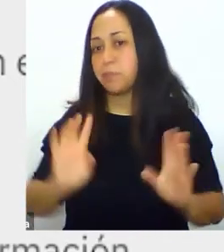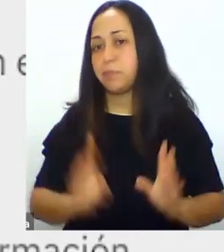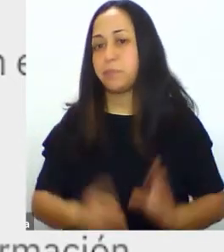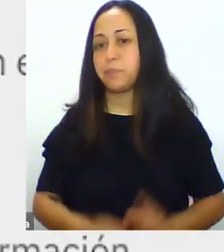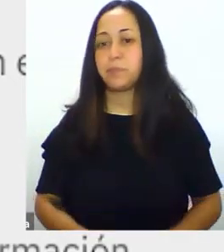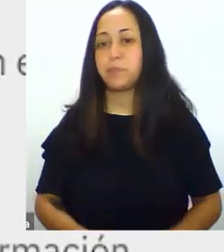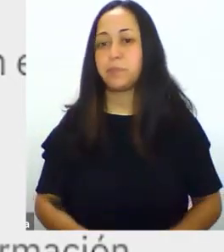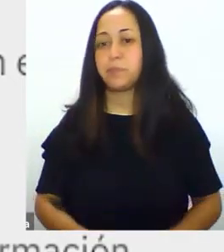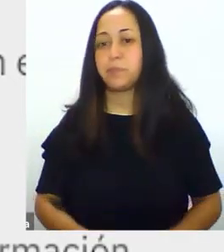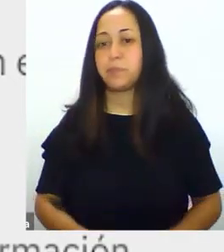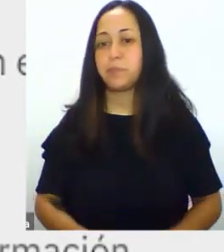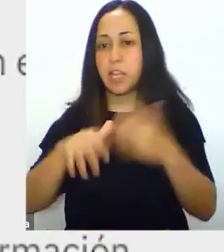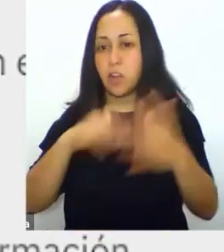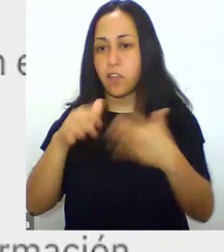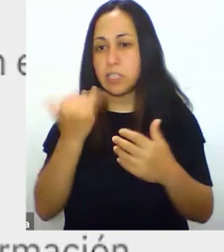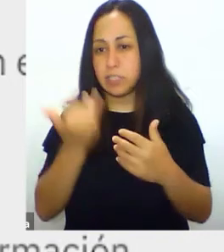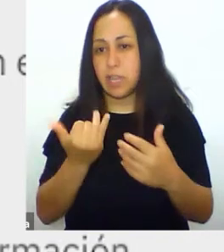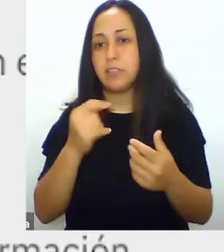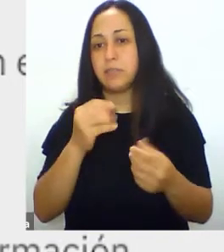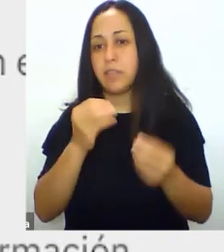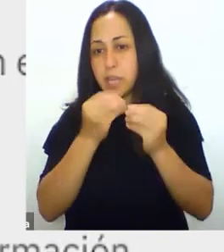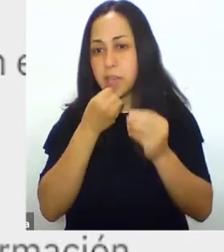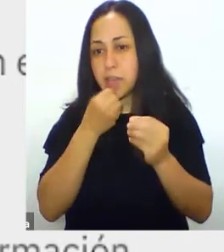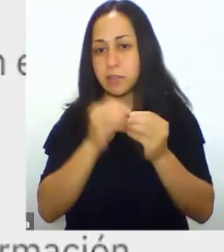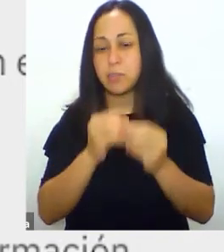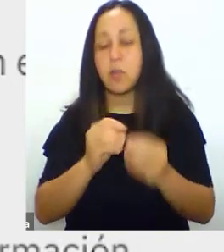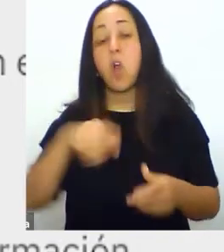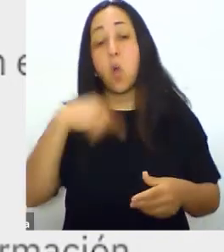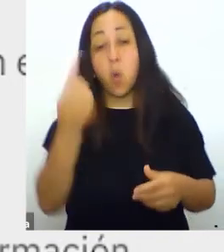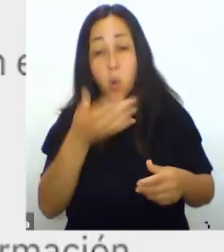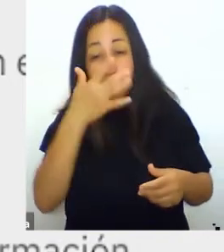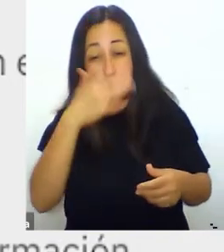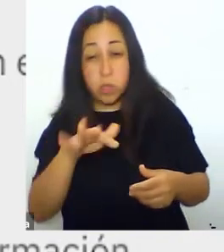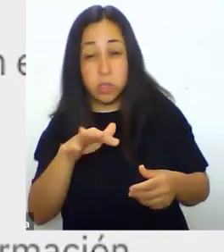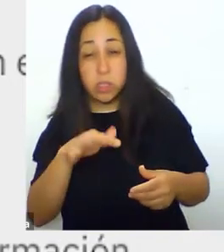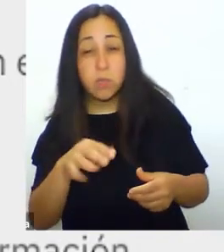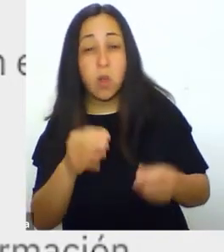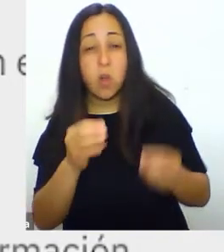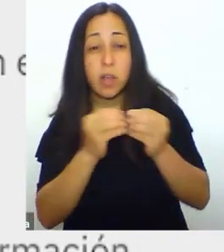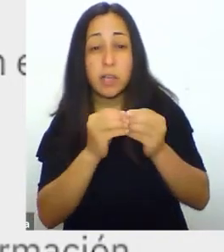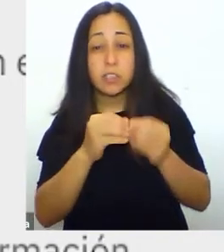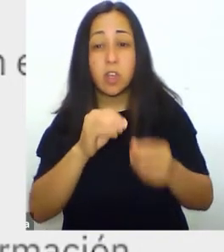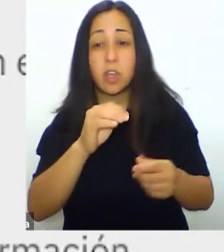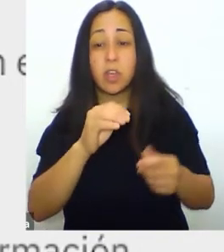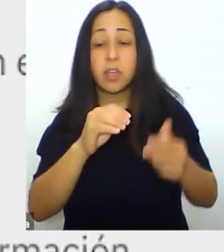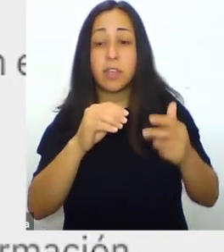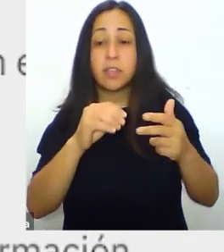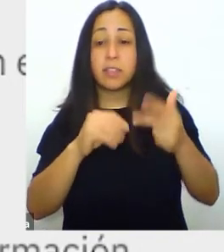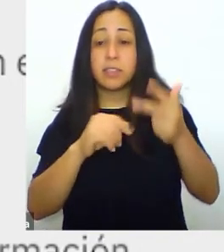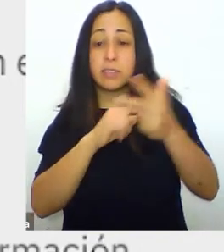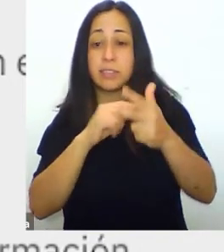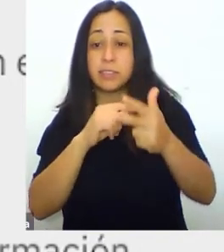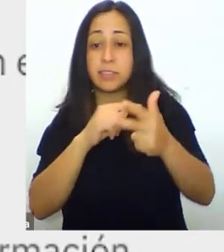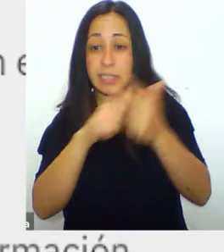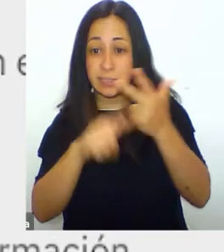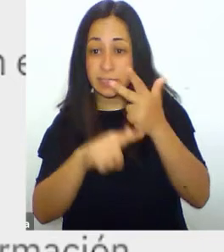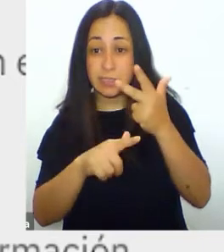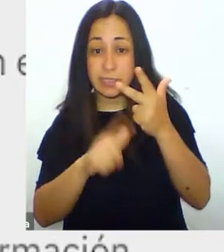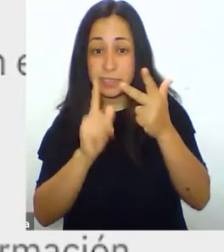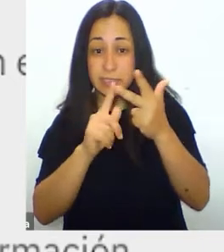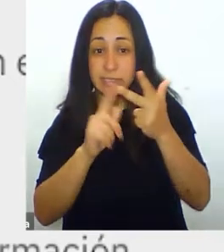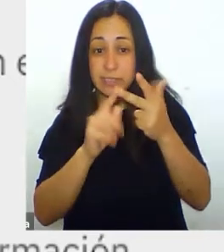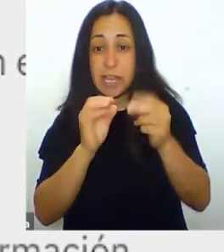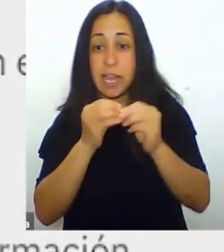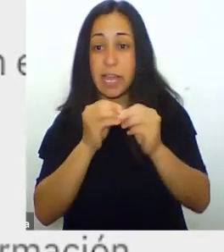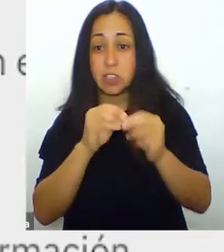género en línea. Y por último podemos ver un tercer caso, que